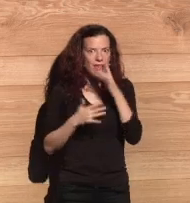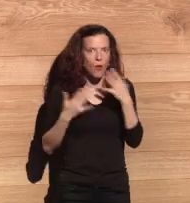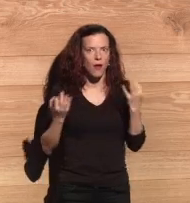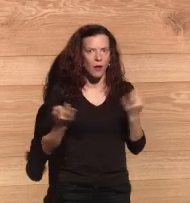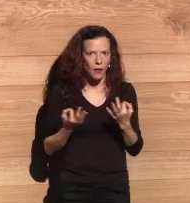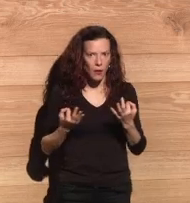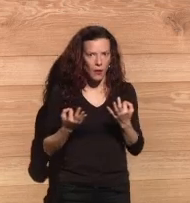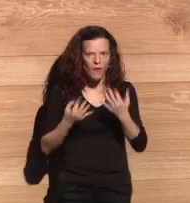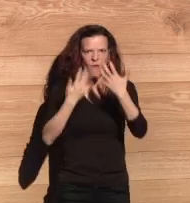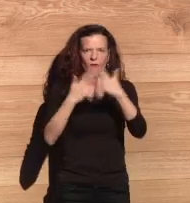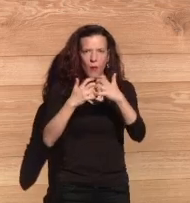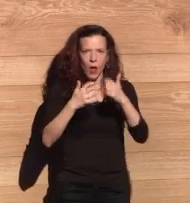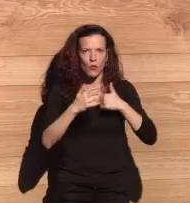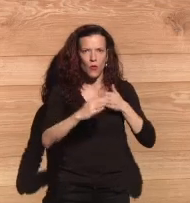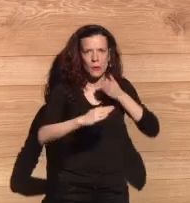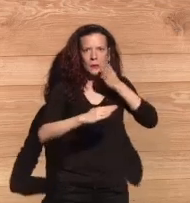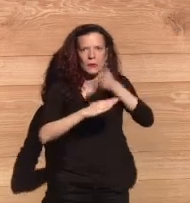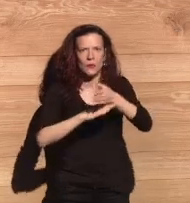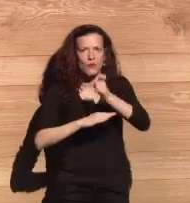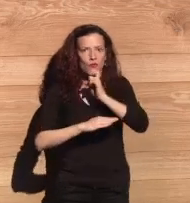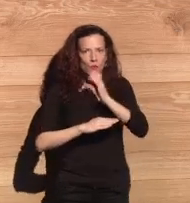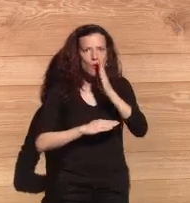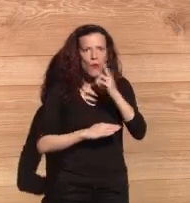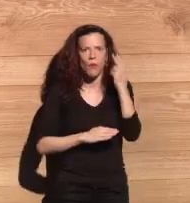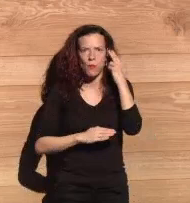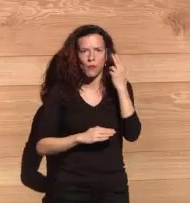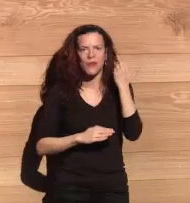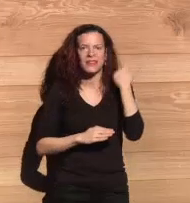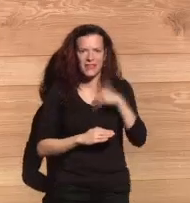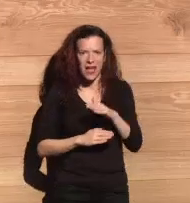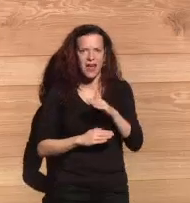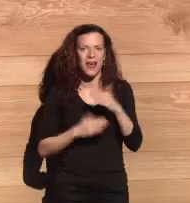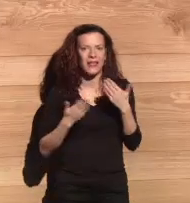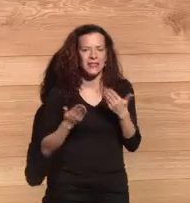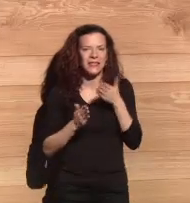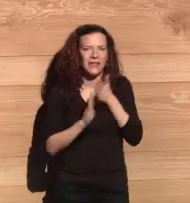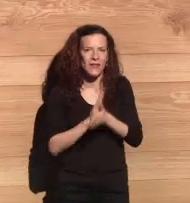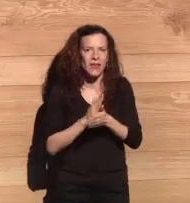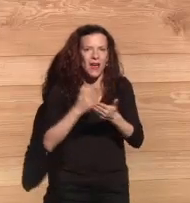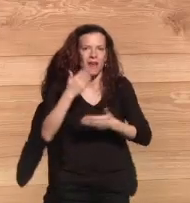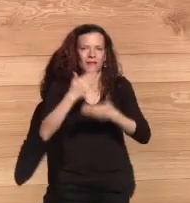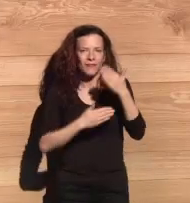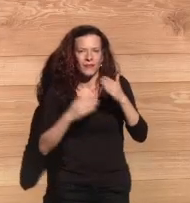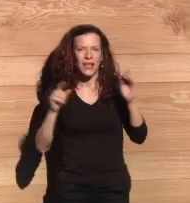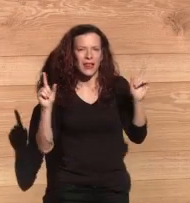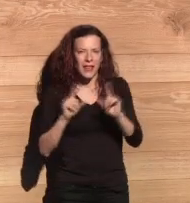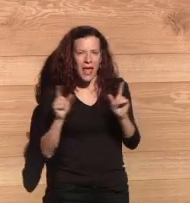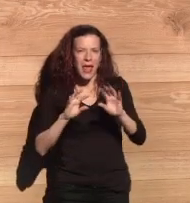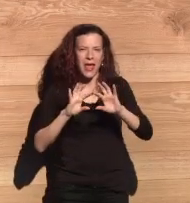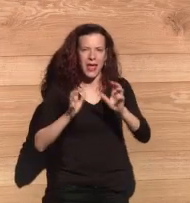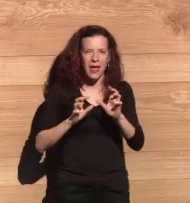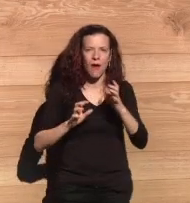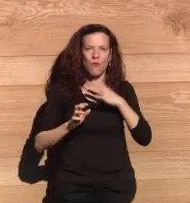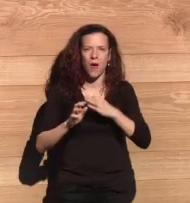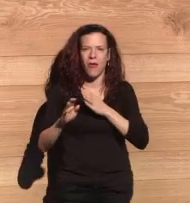cómo llego yo a estas fábricas? Porque claro, ya han habido suicidios, eso significa que los medios están por ahí ya metiendo las narices. Entonces ya las fábricas no